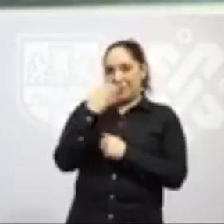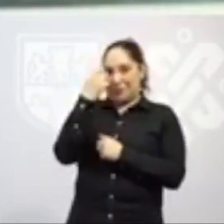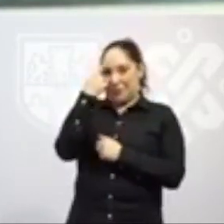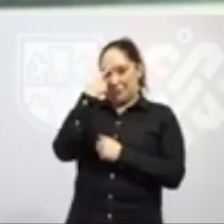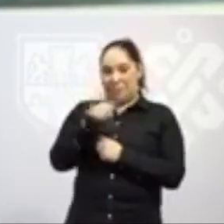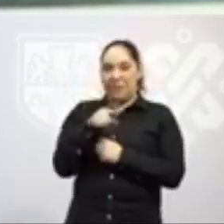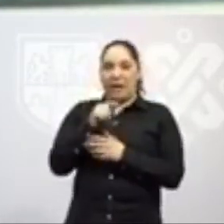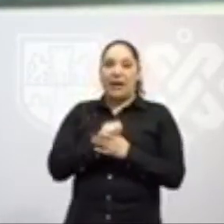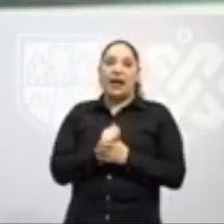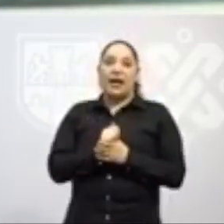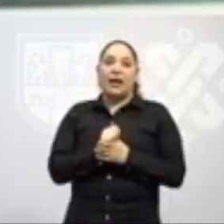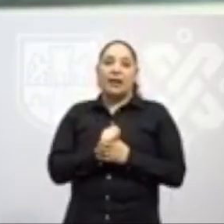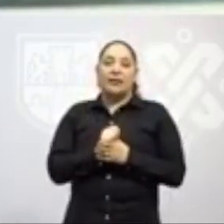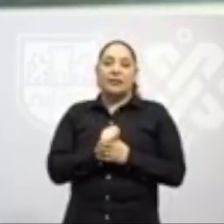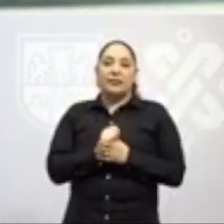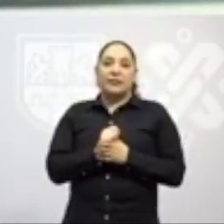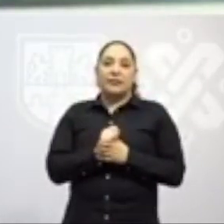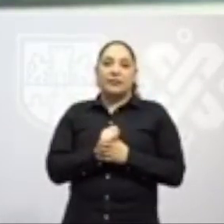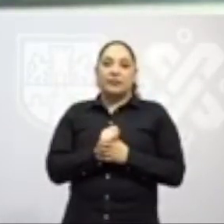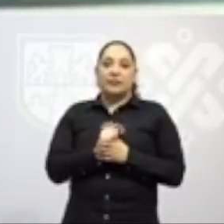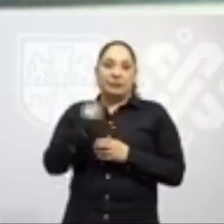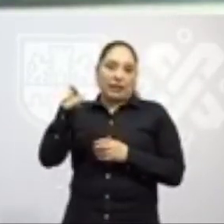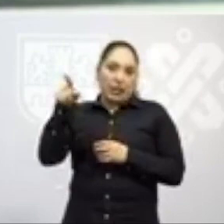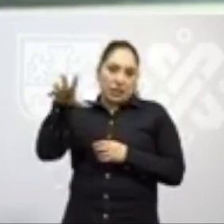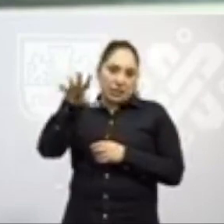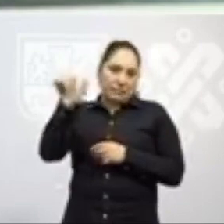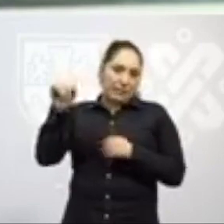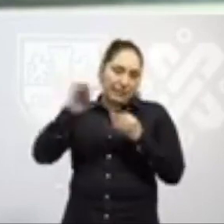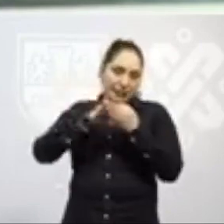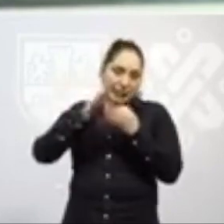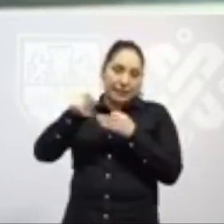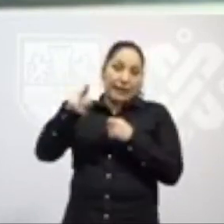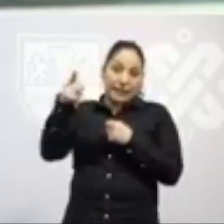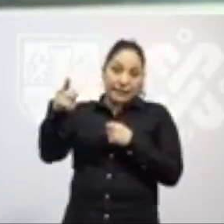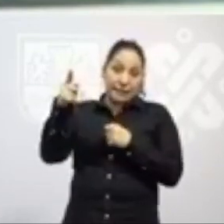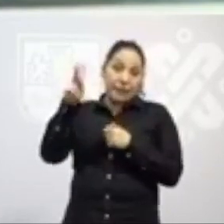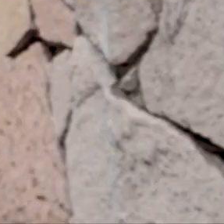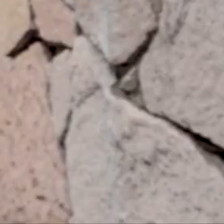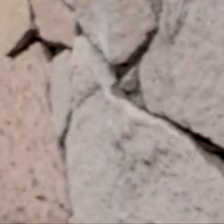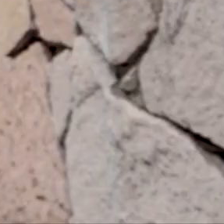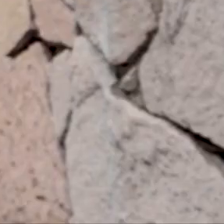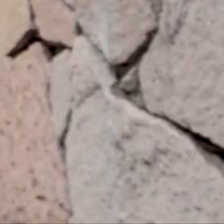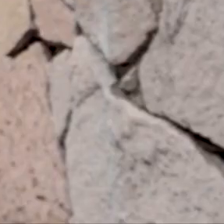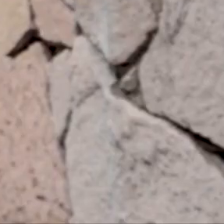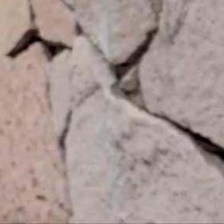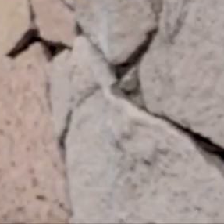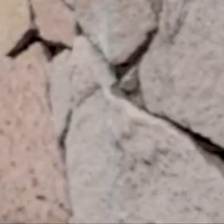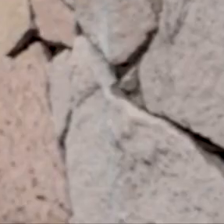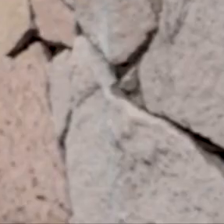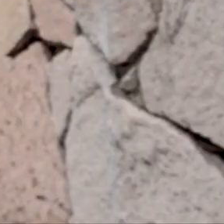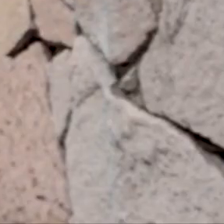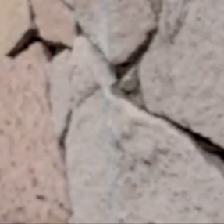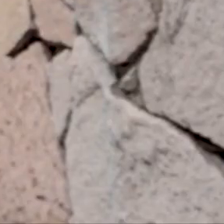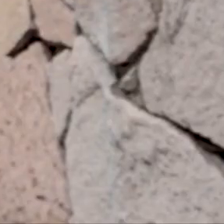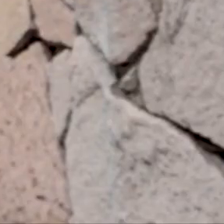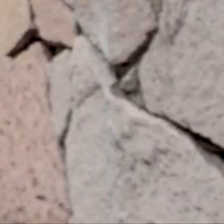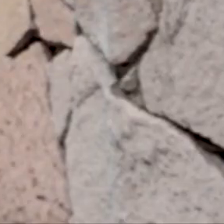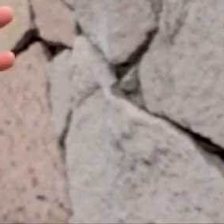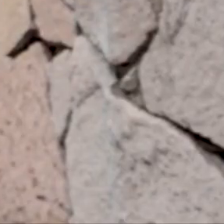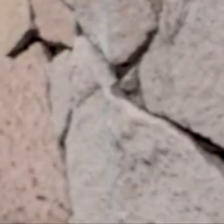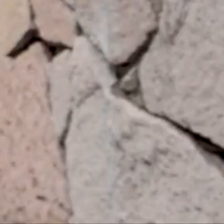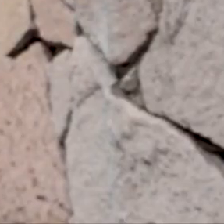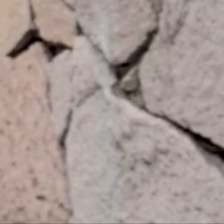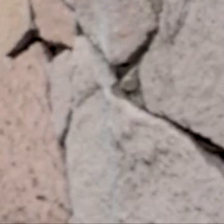no va a abrir nada más va a seguir operando lo que está abierto dijo claudia sheinbaum a partir del lunes reabre en teatros cines gimnasios